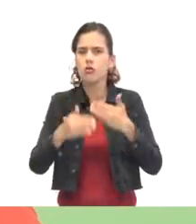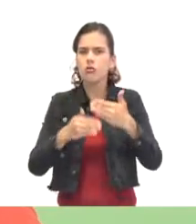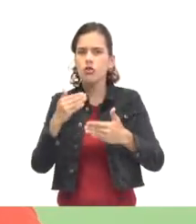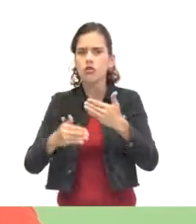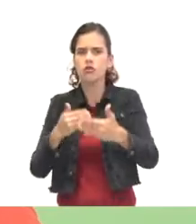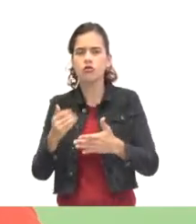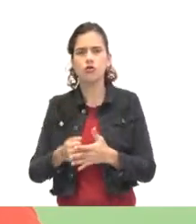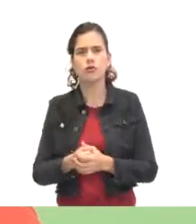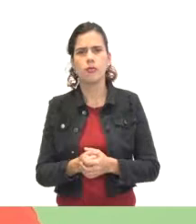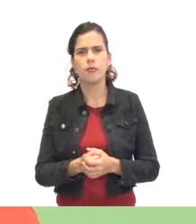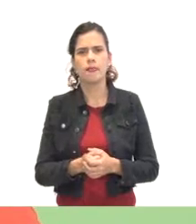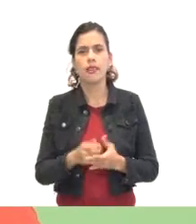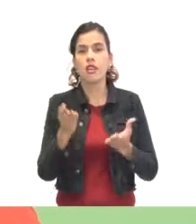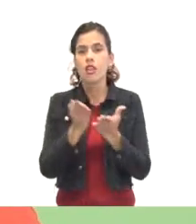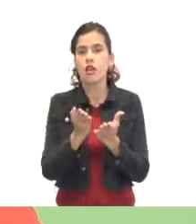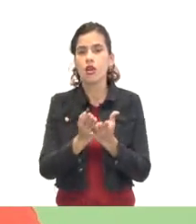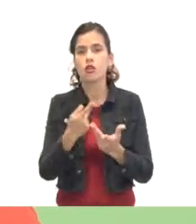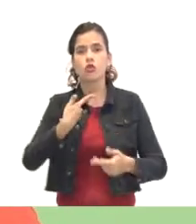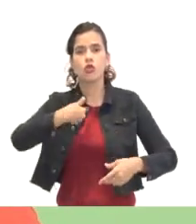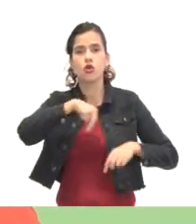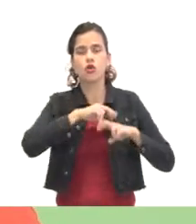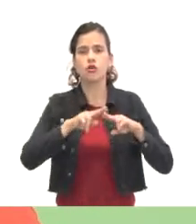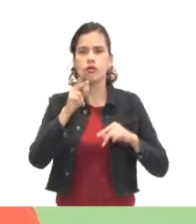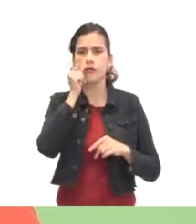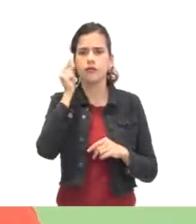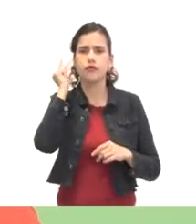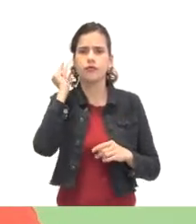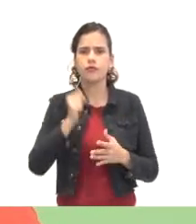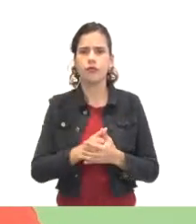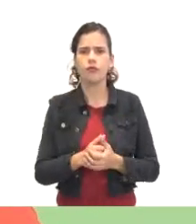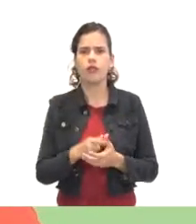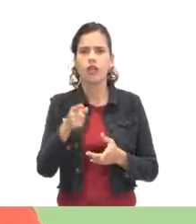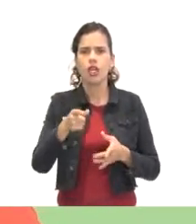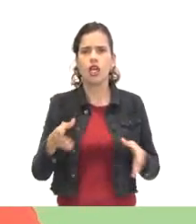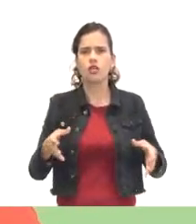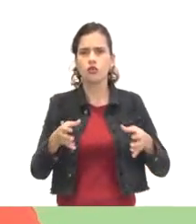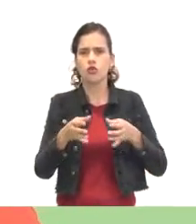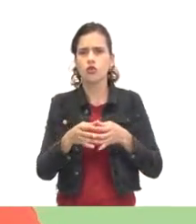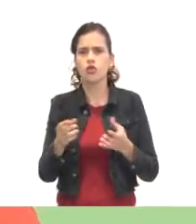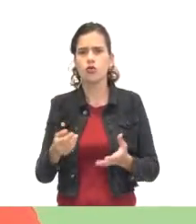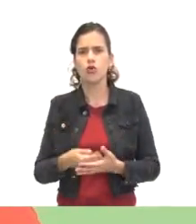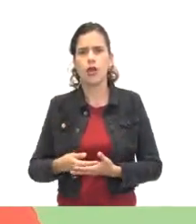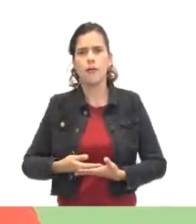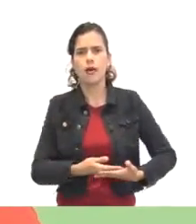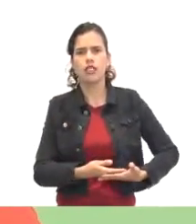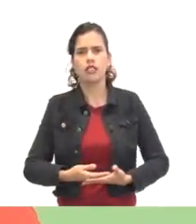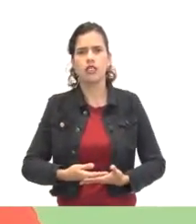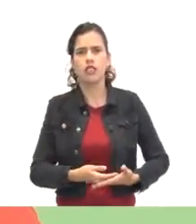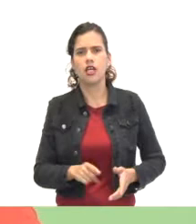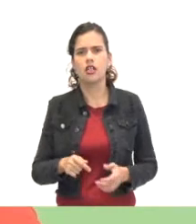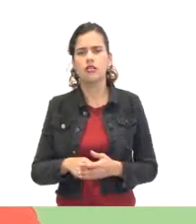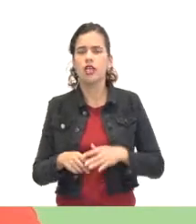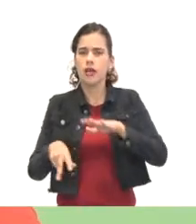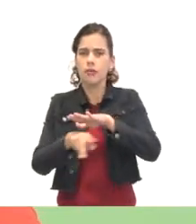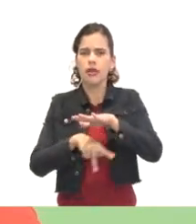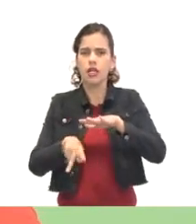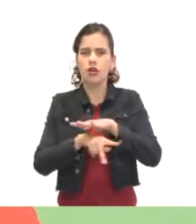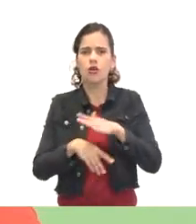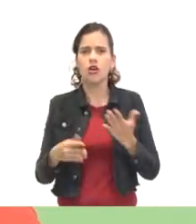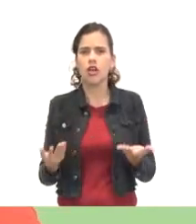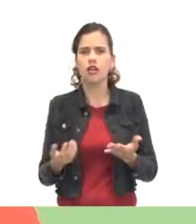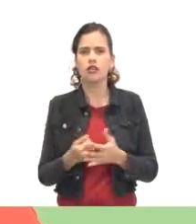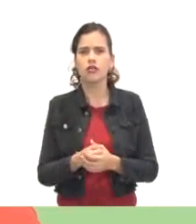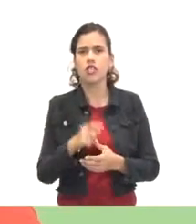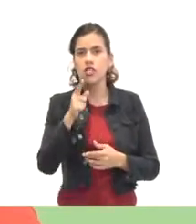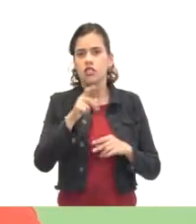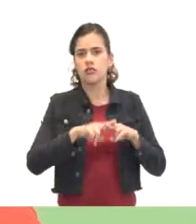persecución de los estudios de nuestras niñas y niñas a sus grupos en su etapa maternal, en su etapa preescolar. Y bueno, y a